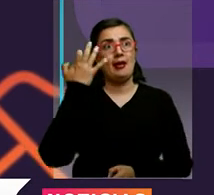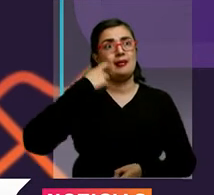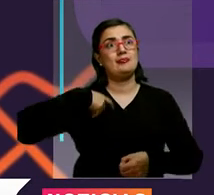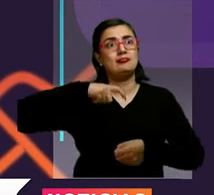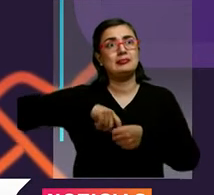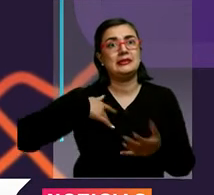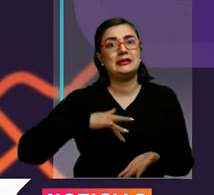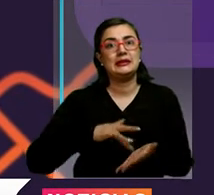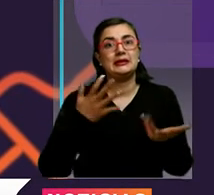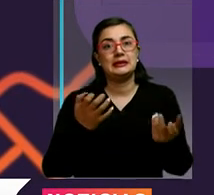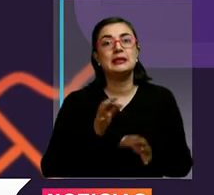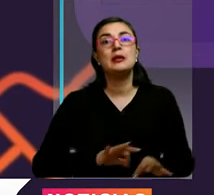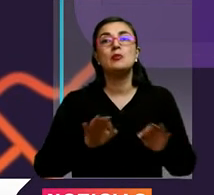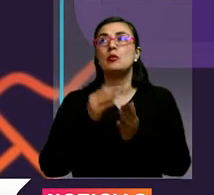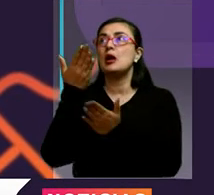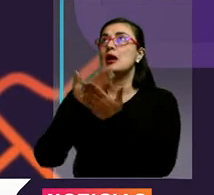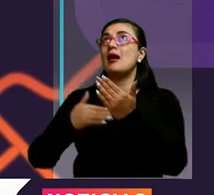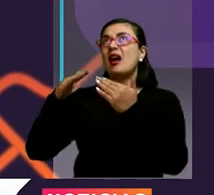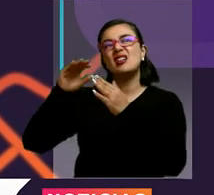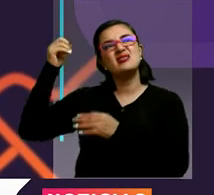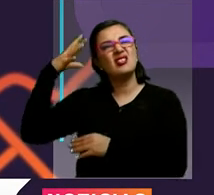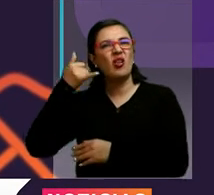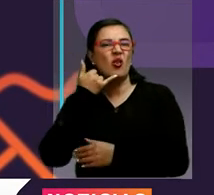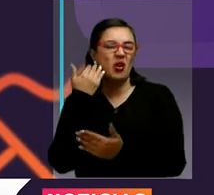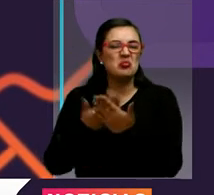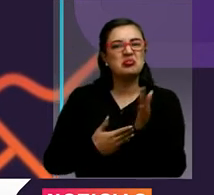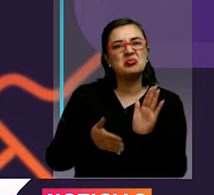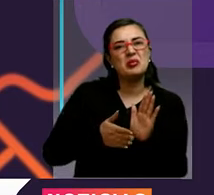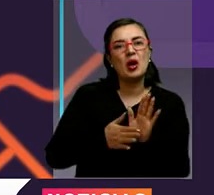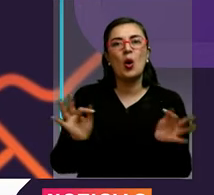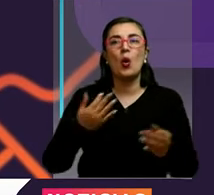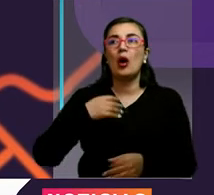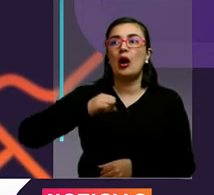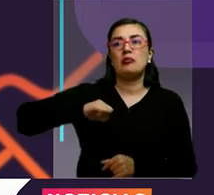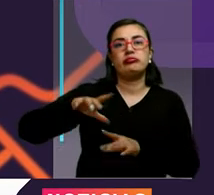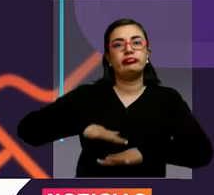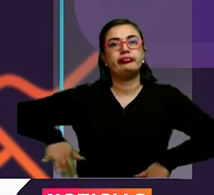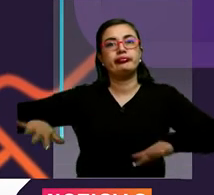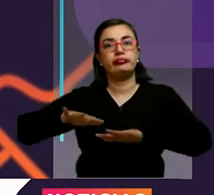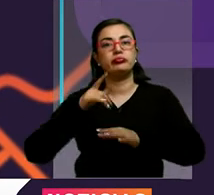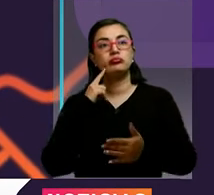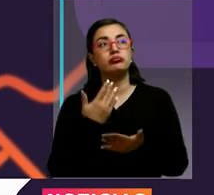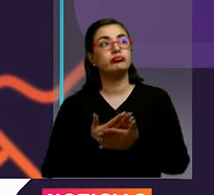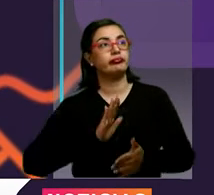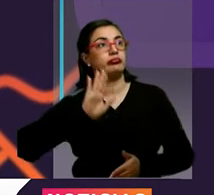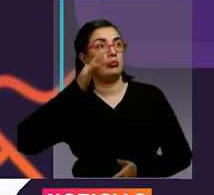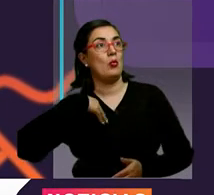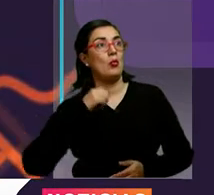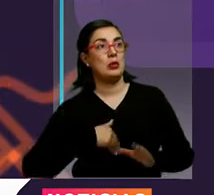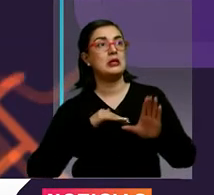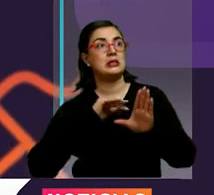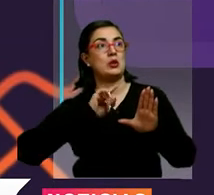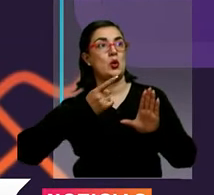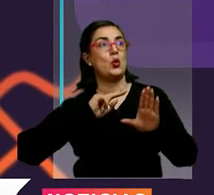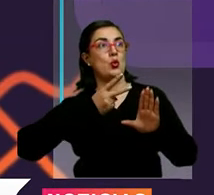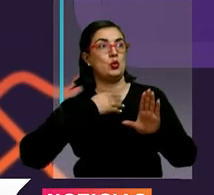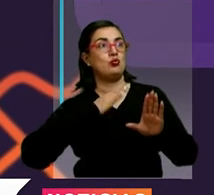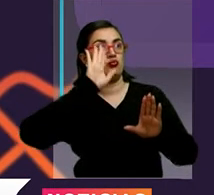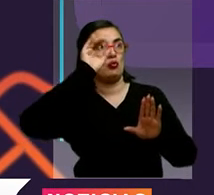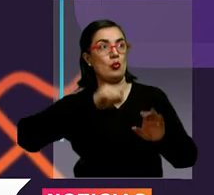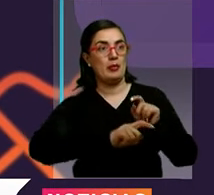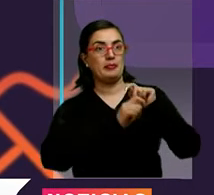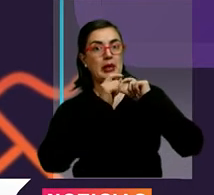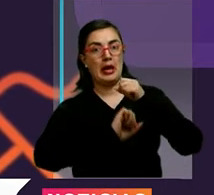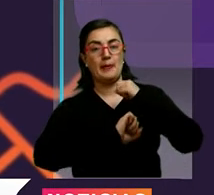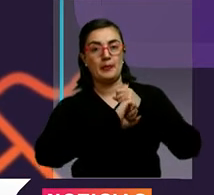presentar un recibo de servicios públicos o una constancia de la autoridad territorial en la que se indique que es de estrato 1 o 2. También